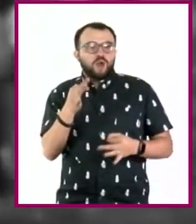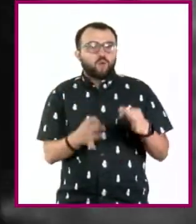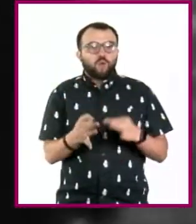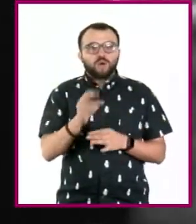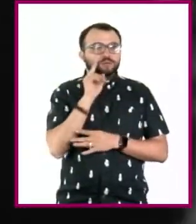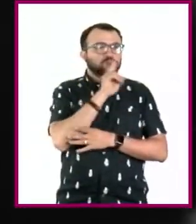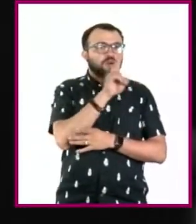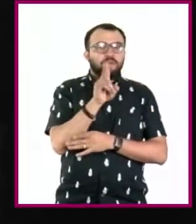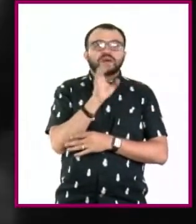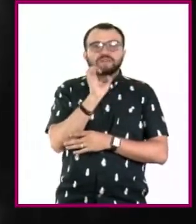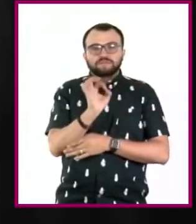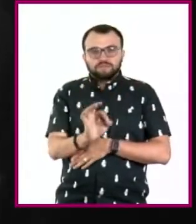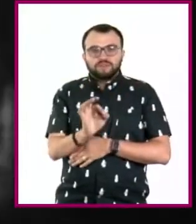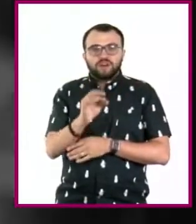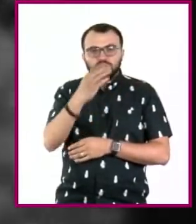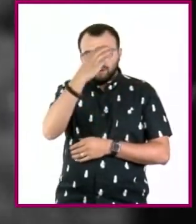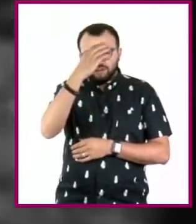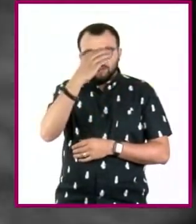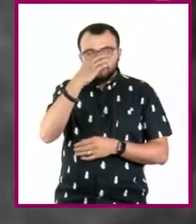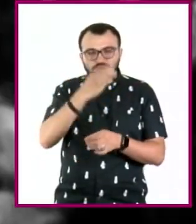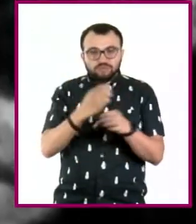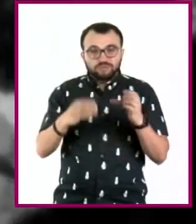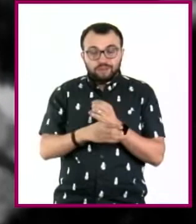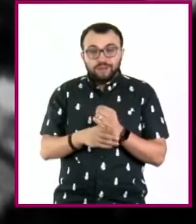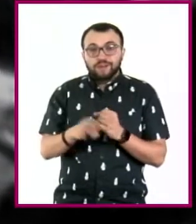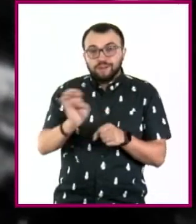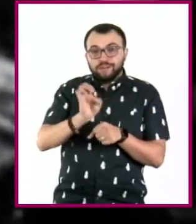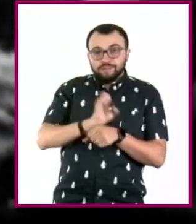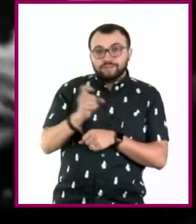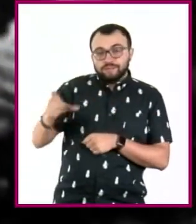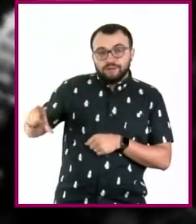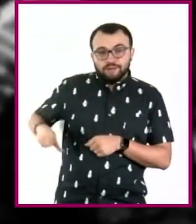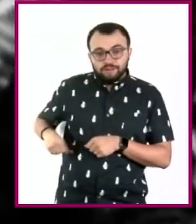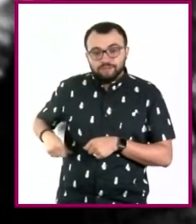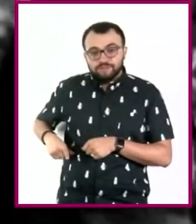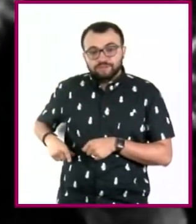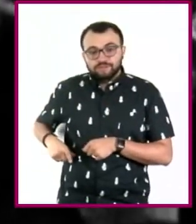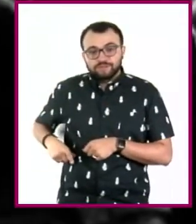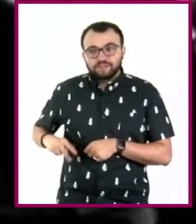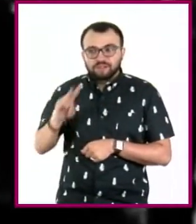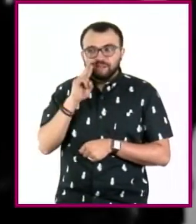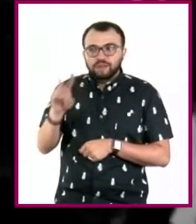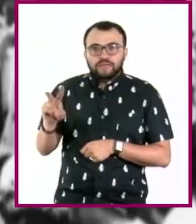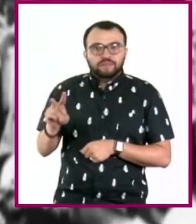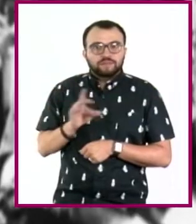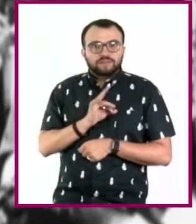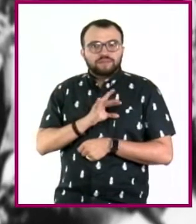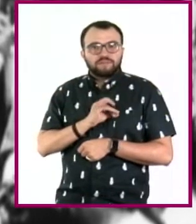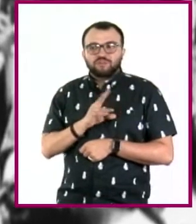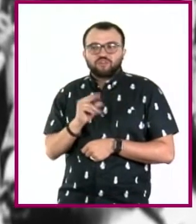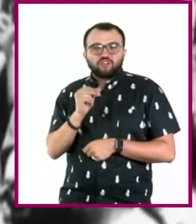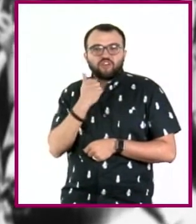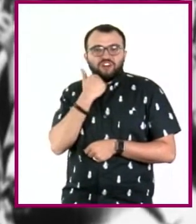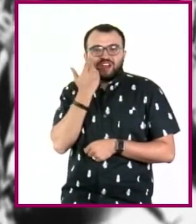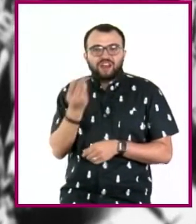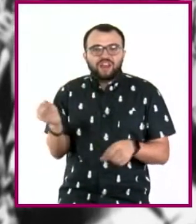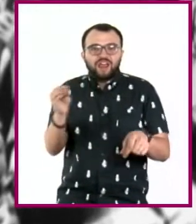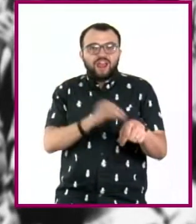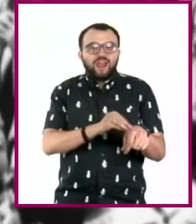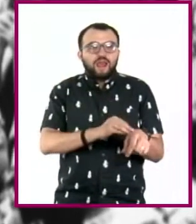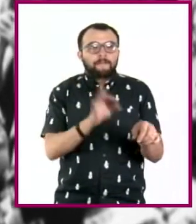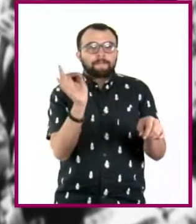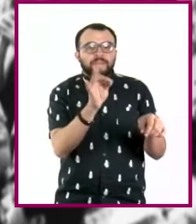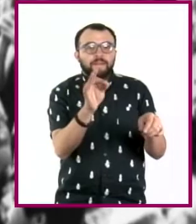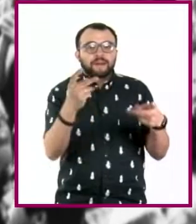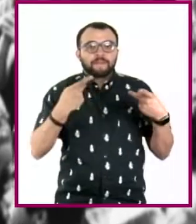etc. Le correspondía en ese escenario, en esa visión de las juventudes, le correspondía